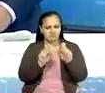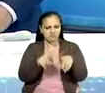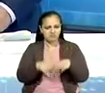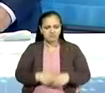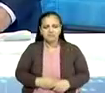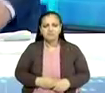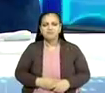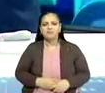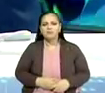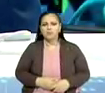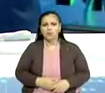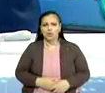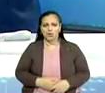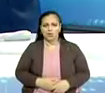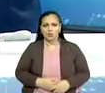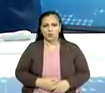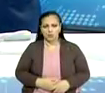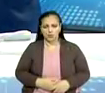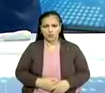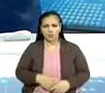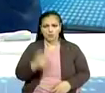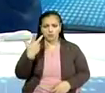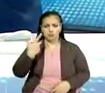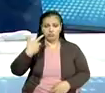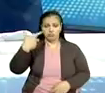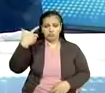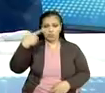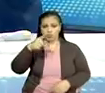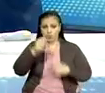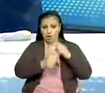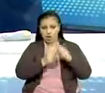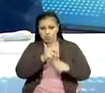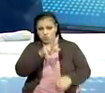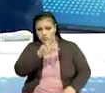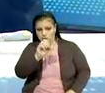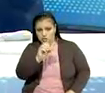años. Tú vas por en la década de los 30 a los 40, ¿verdad, Charlie? ¿O no?